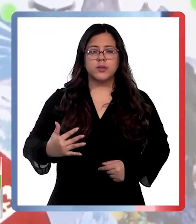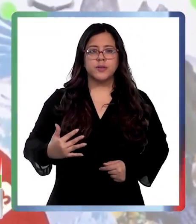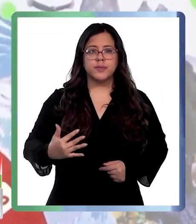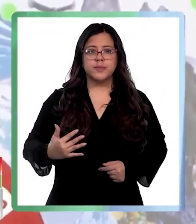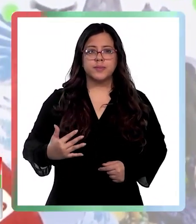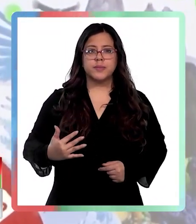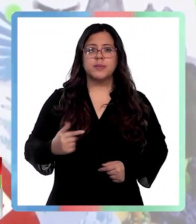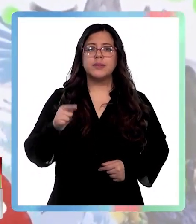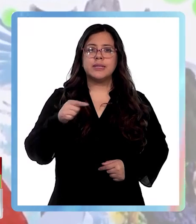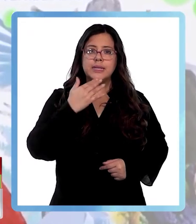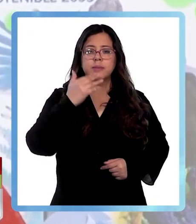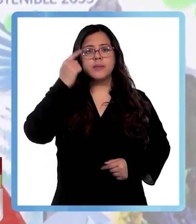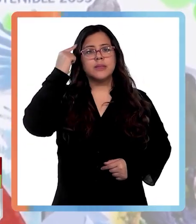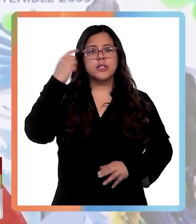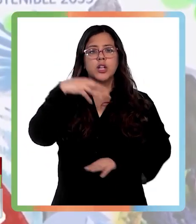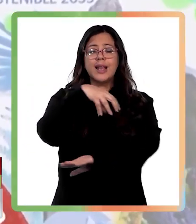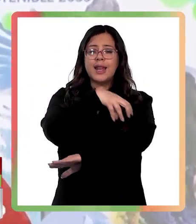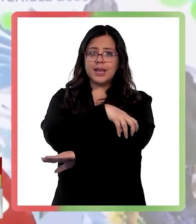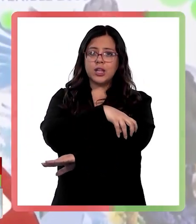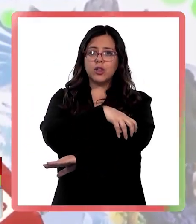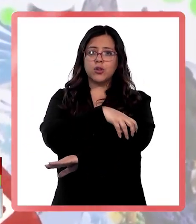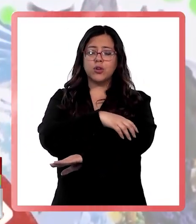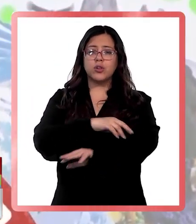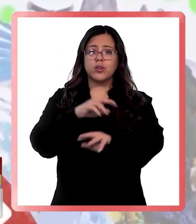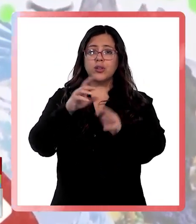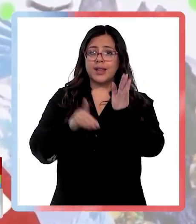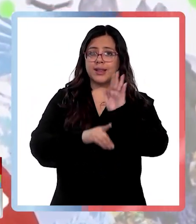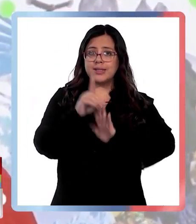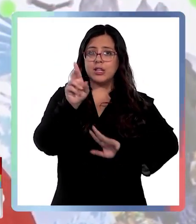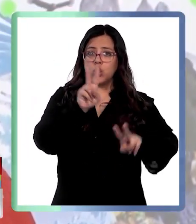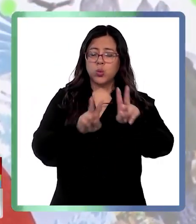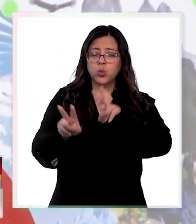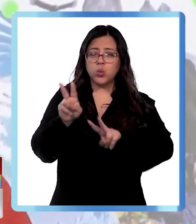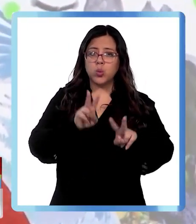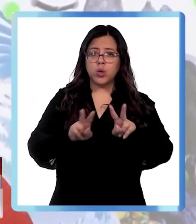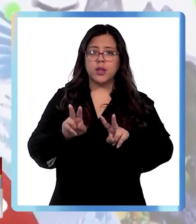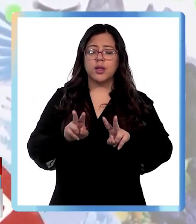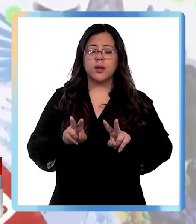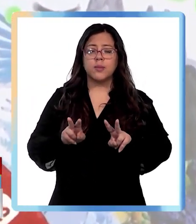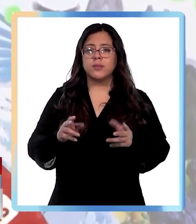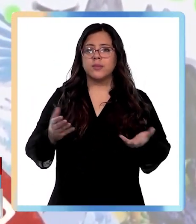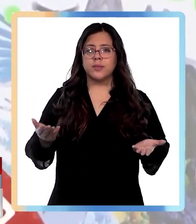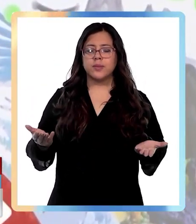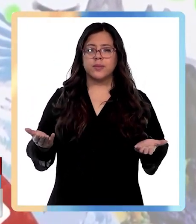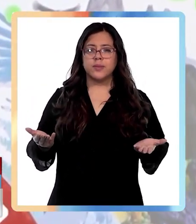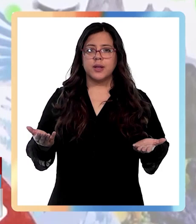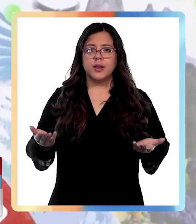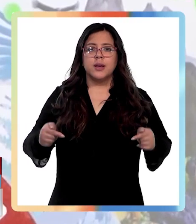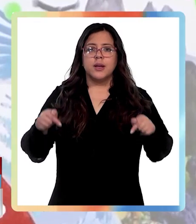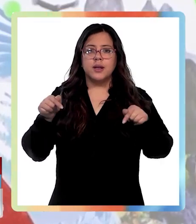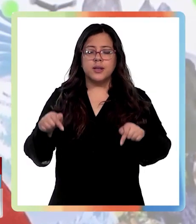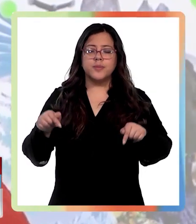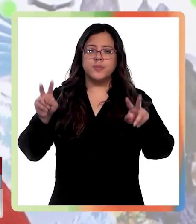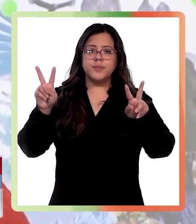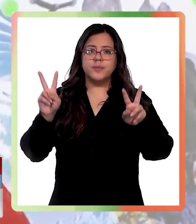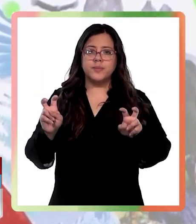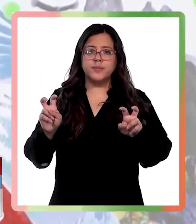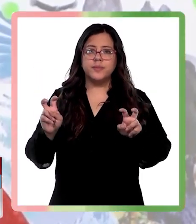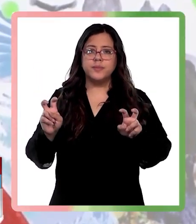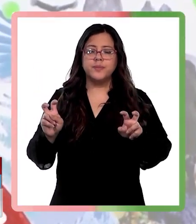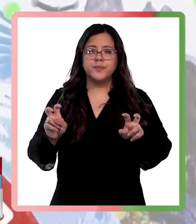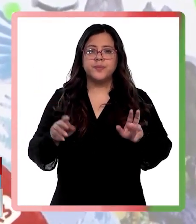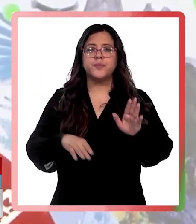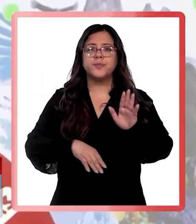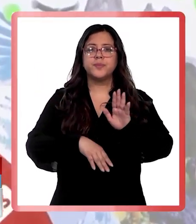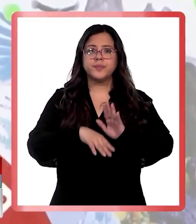sobre todo considerando que en nuestra región el desarrollo turístico es uno de los sectores